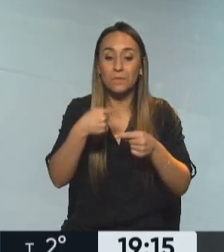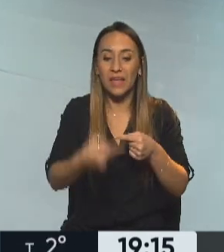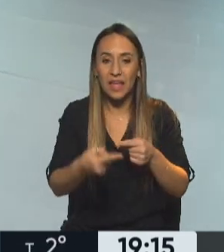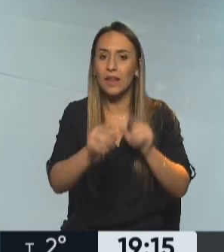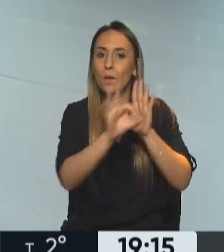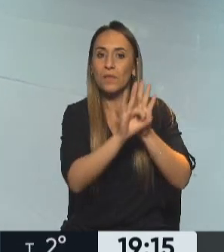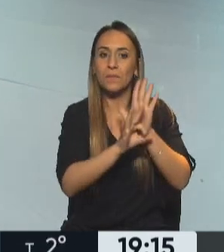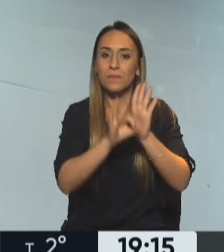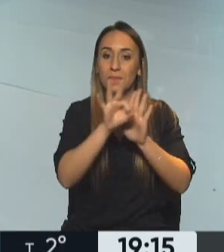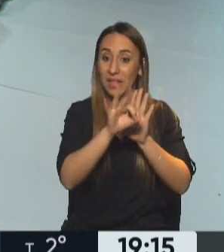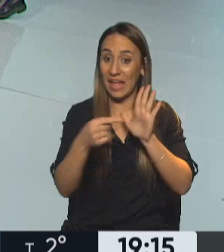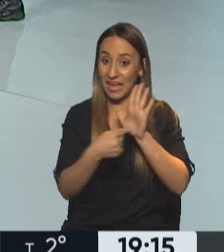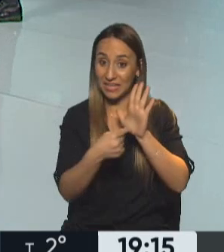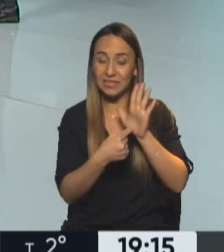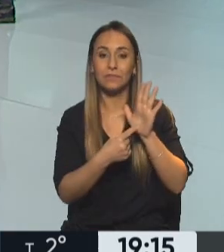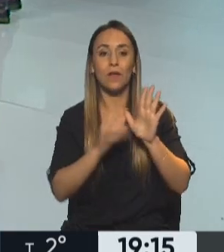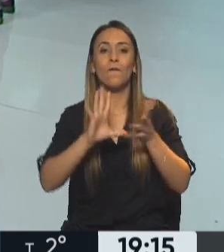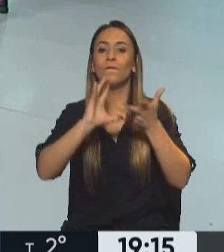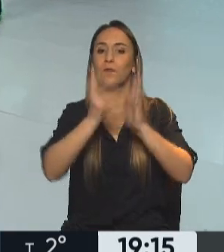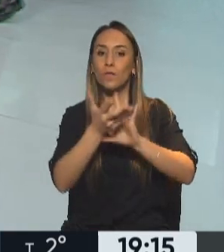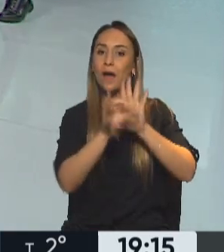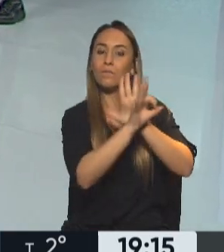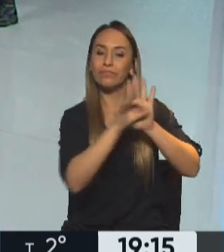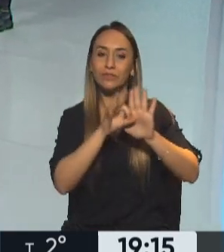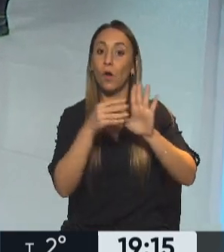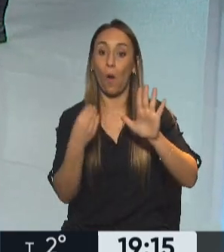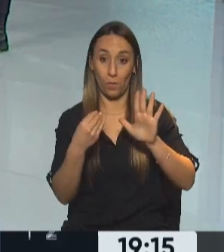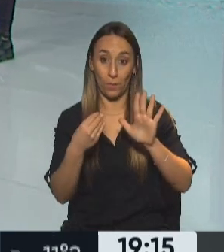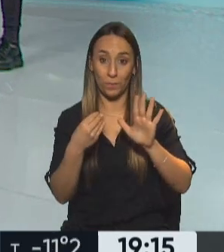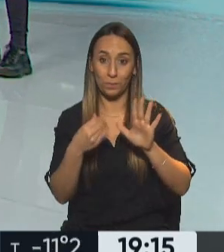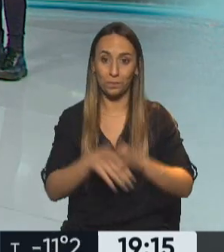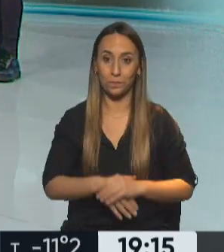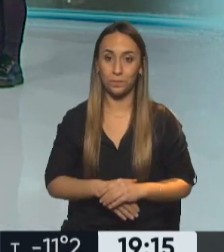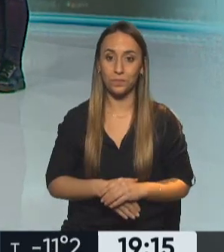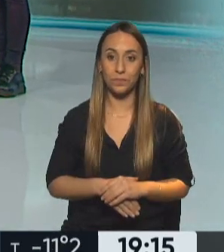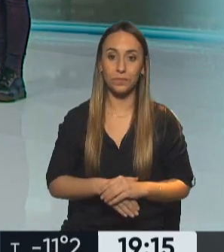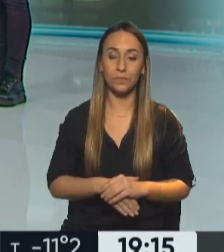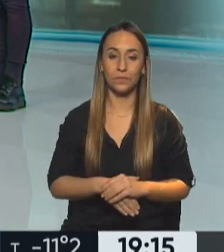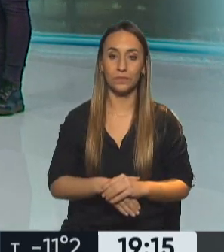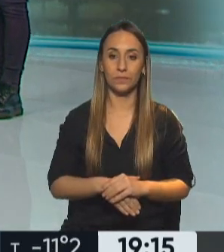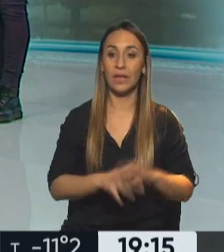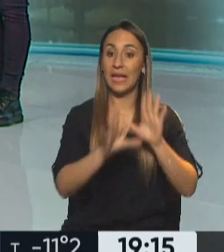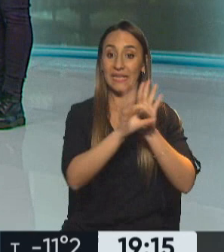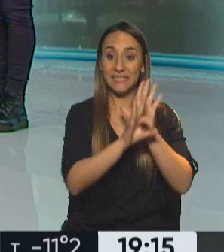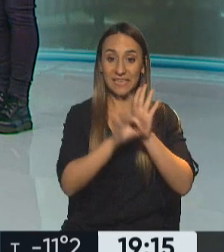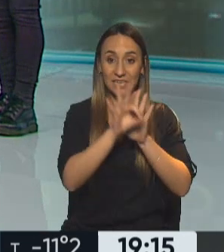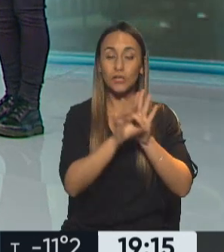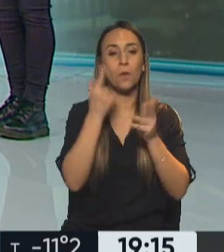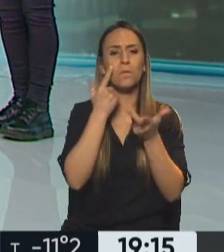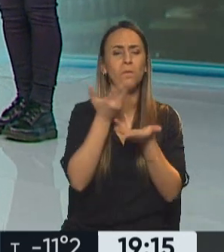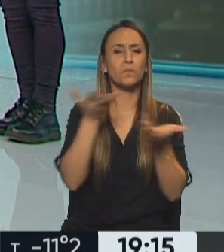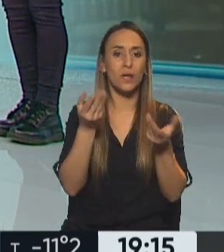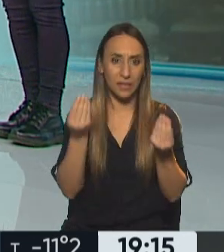la normativa gráfica, los primeros sellos que van a estar. Sabemos que los sellos indican cuando